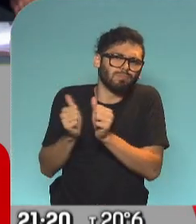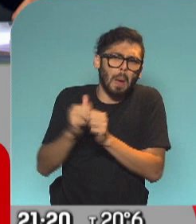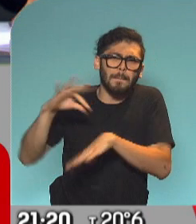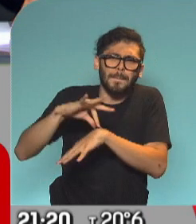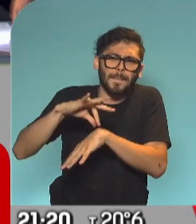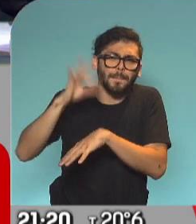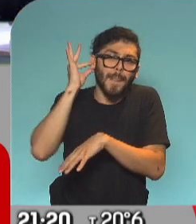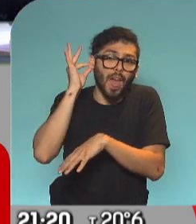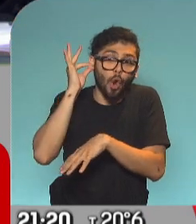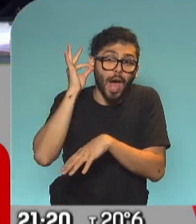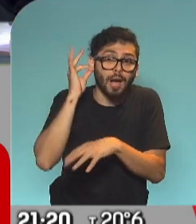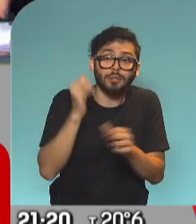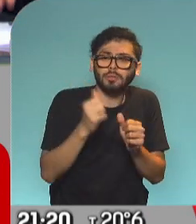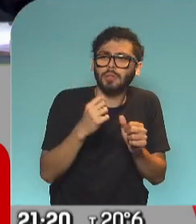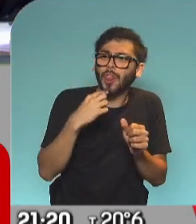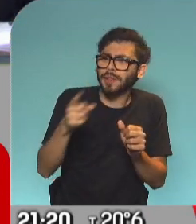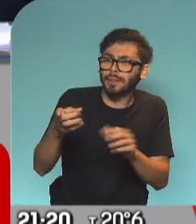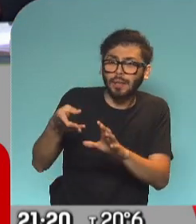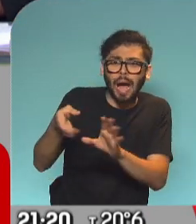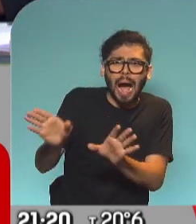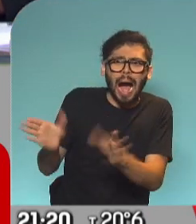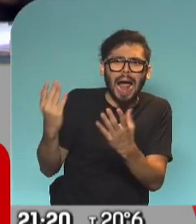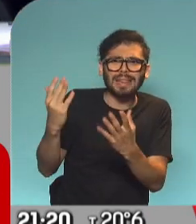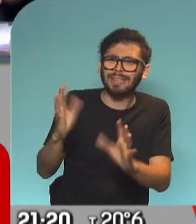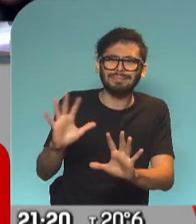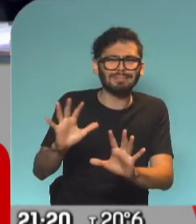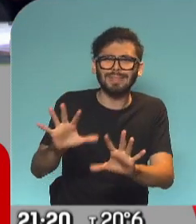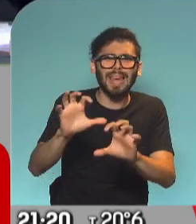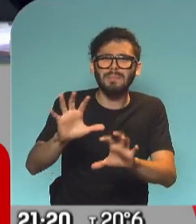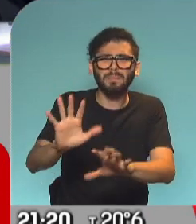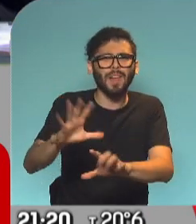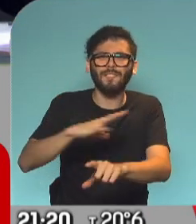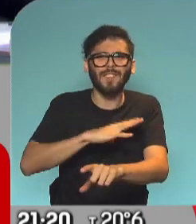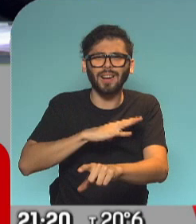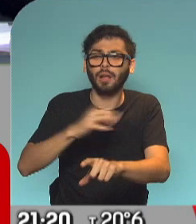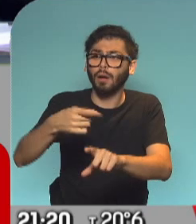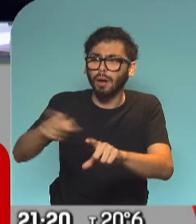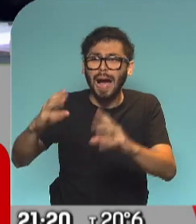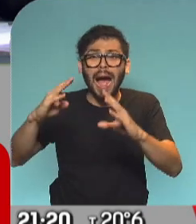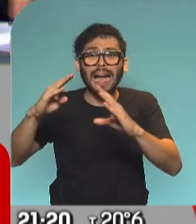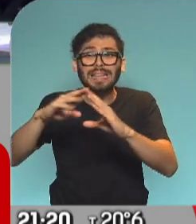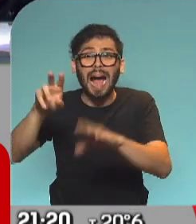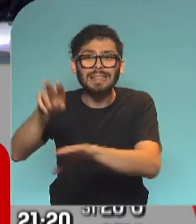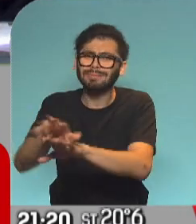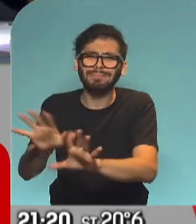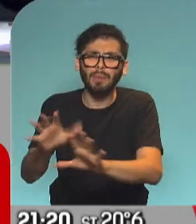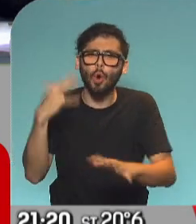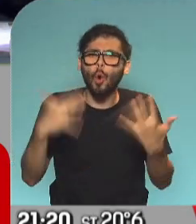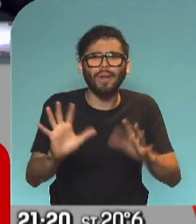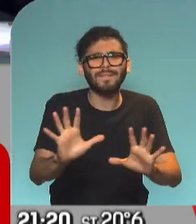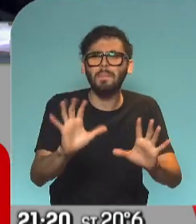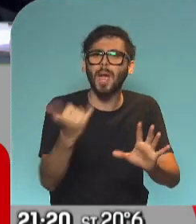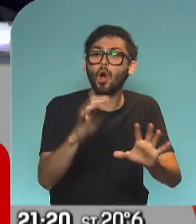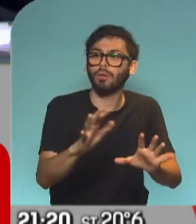alta, y menos a una casa en la que no tenía las condiciones hospitalarias como para sacarlo de una urgencia. Bueno, eso